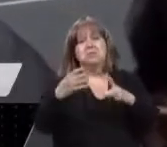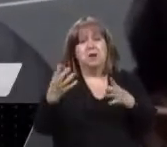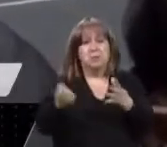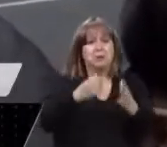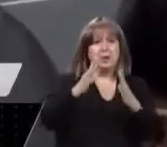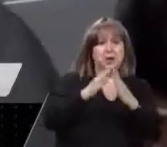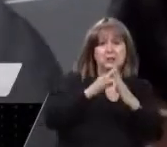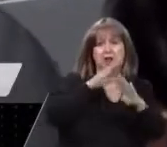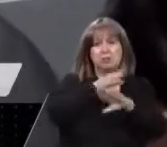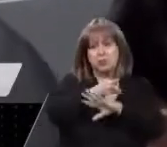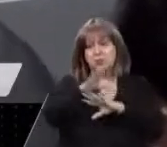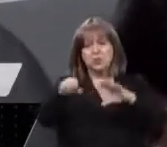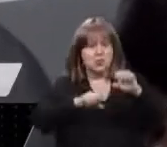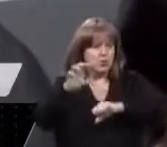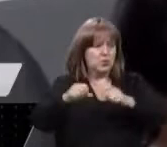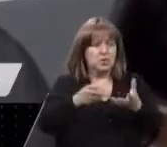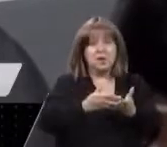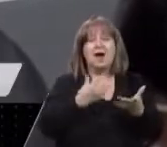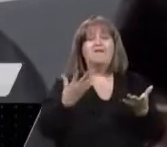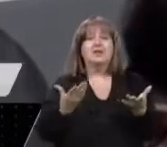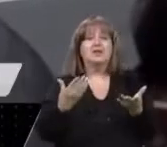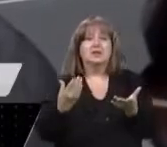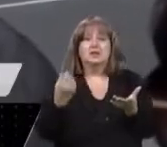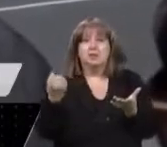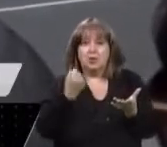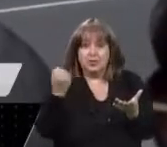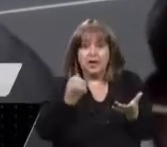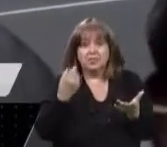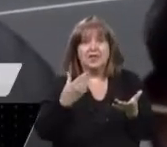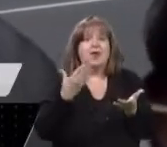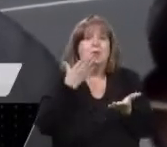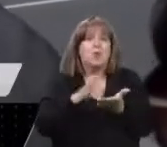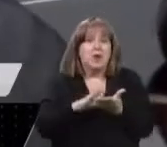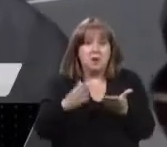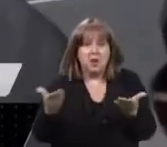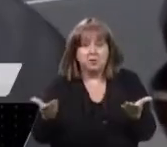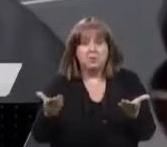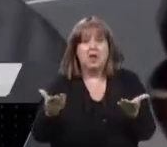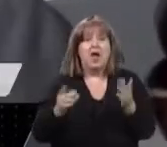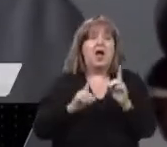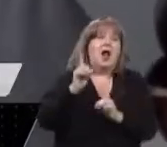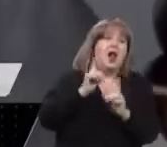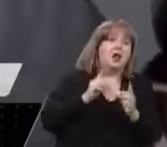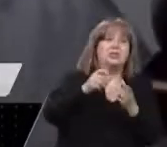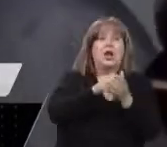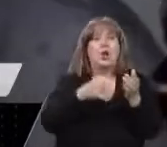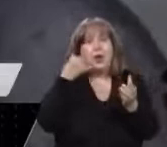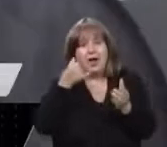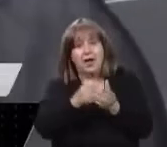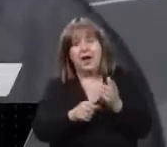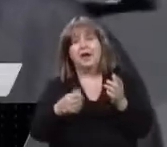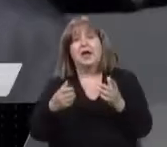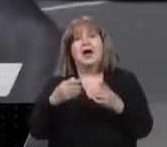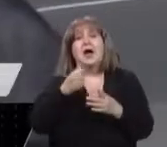es la relevancia de las mismas, veremos si esa relevancia aparece explicada, pero estamos hablando básicamente de algunos celulares, de